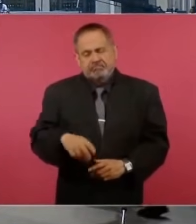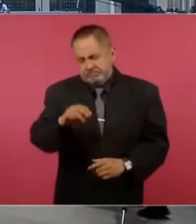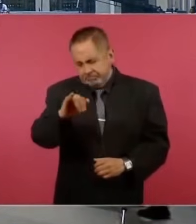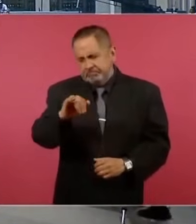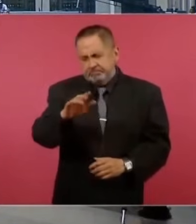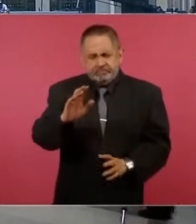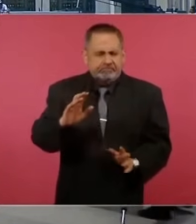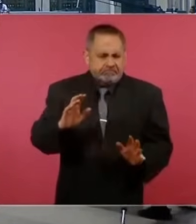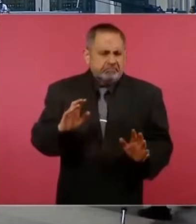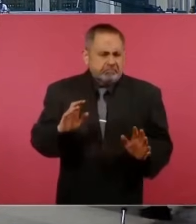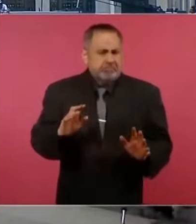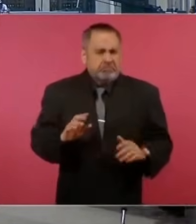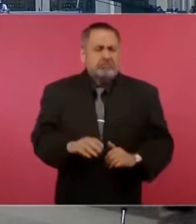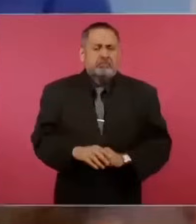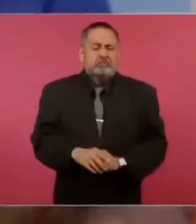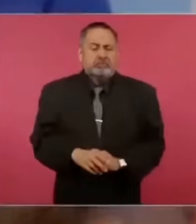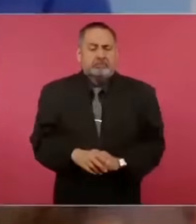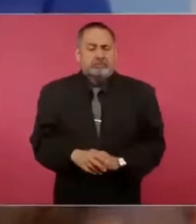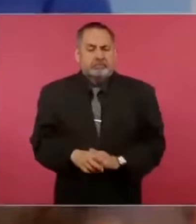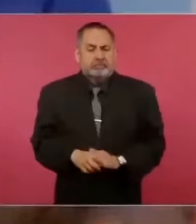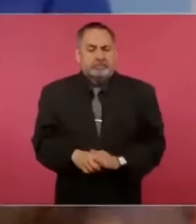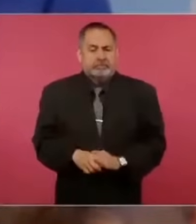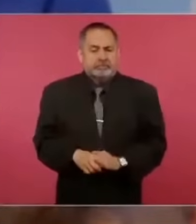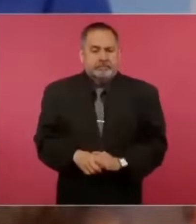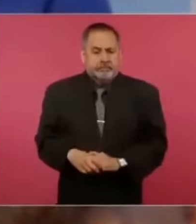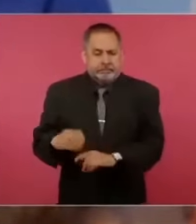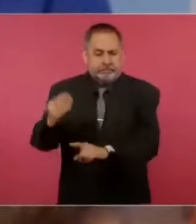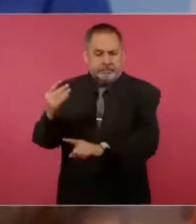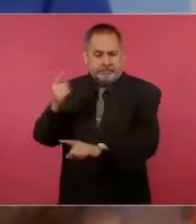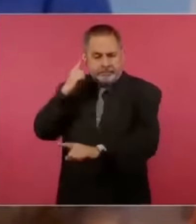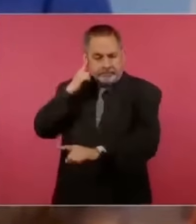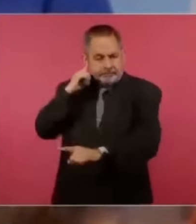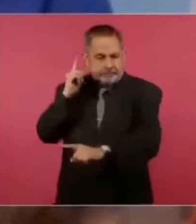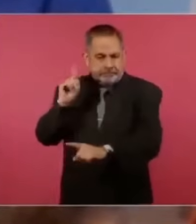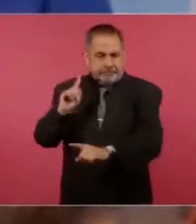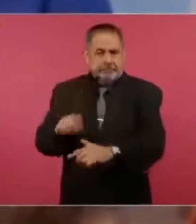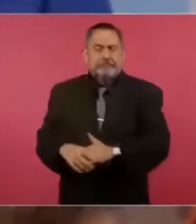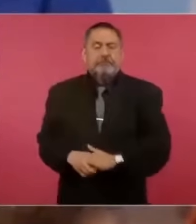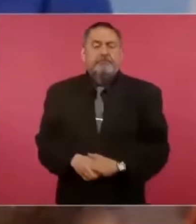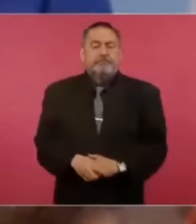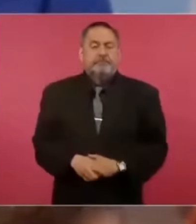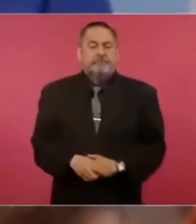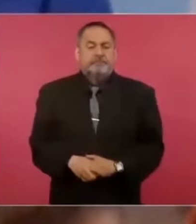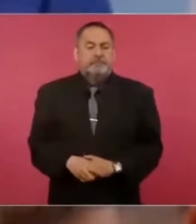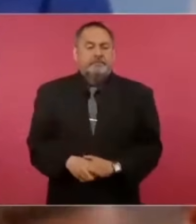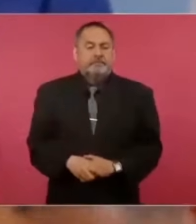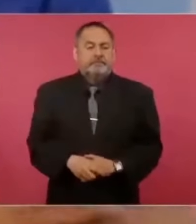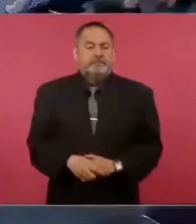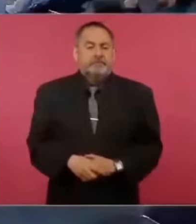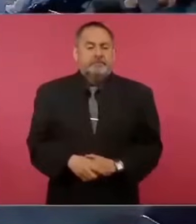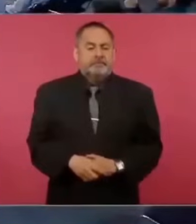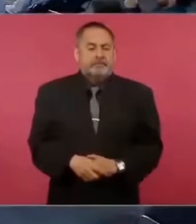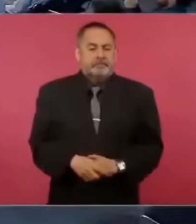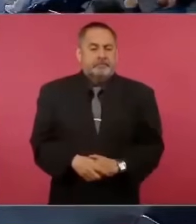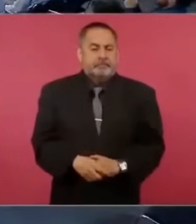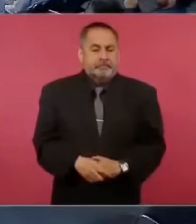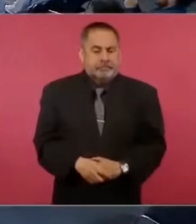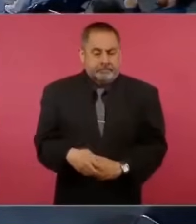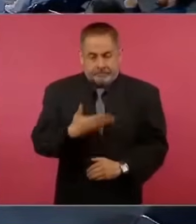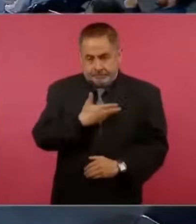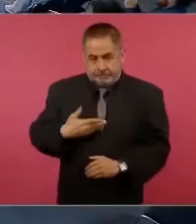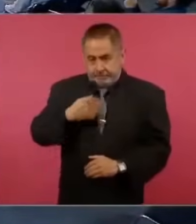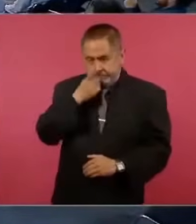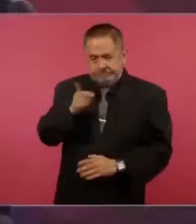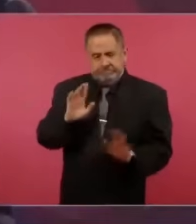hay, ¿Ustedes confían en que no se va pues a dañar ni nada, que no van a pues no tenemos mucha